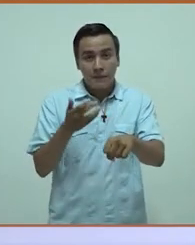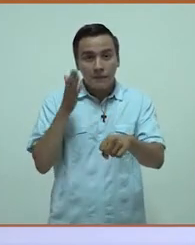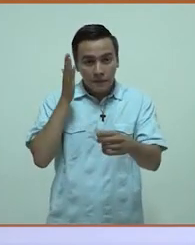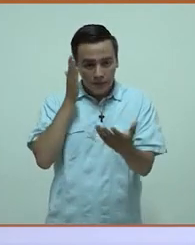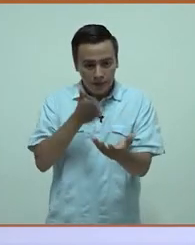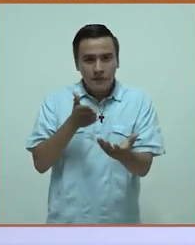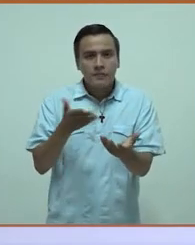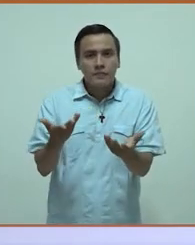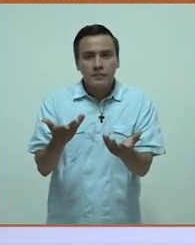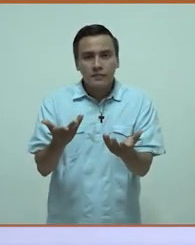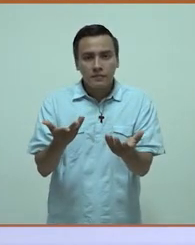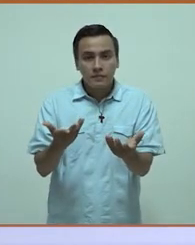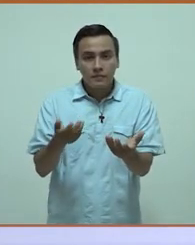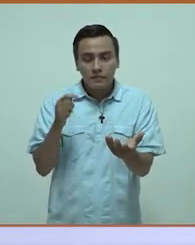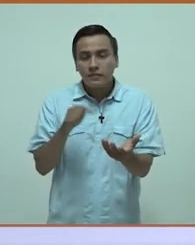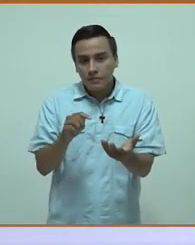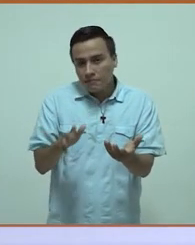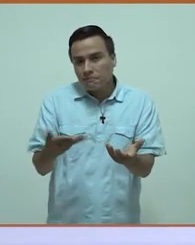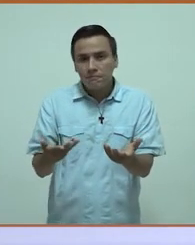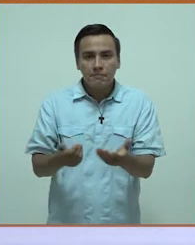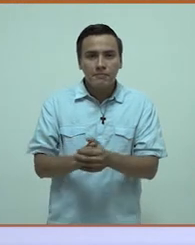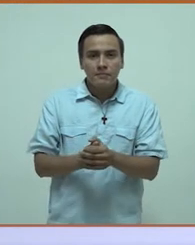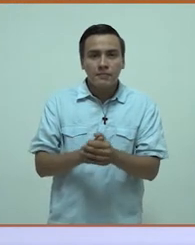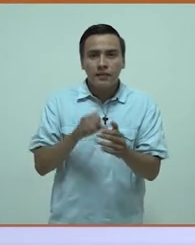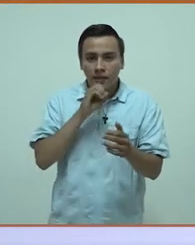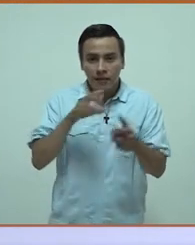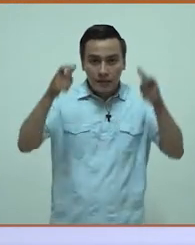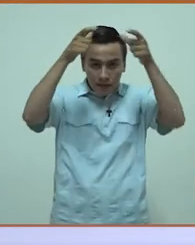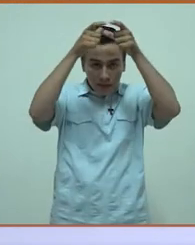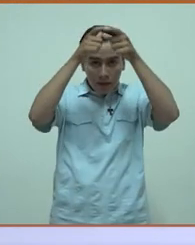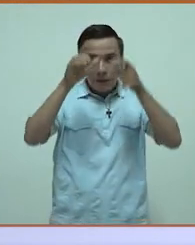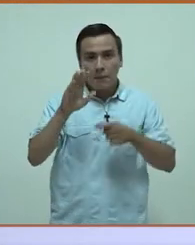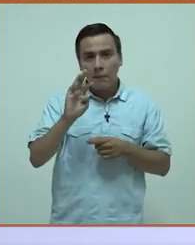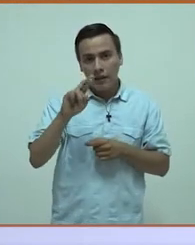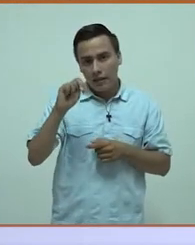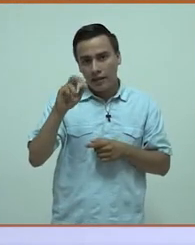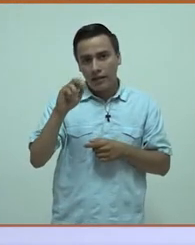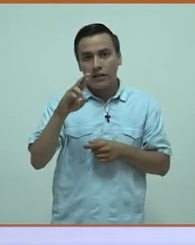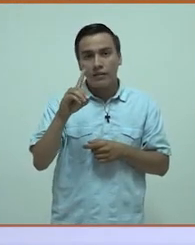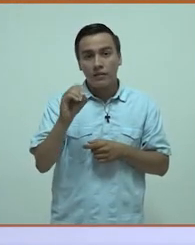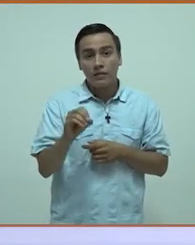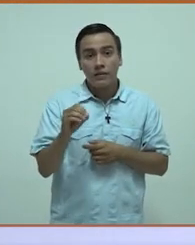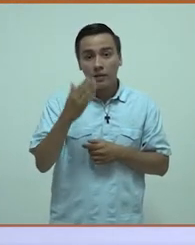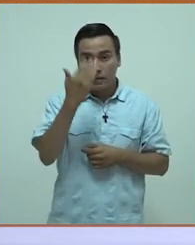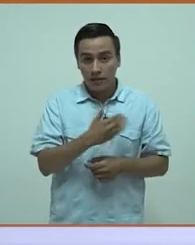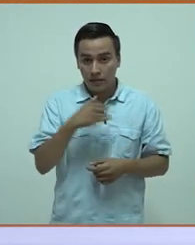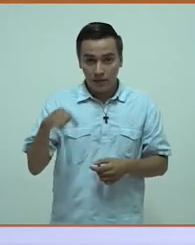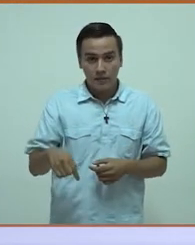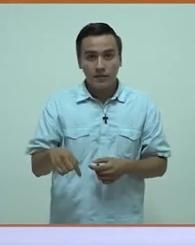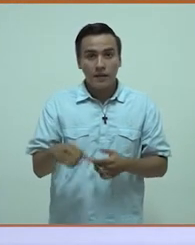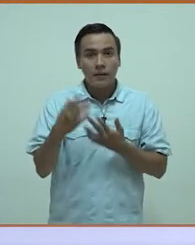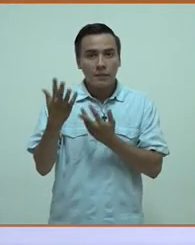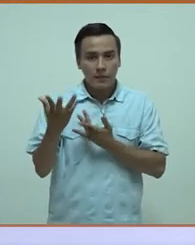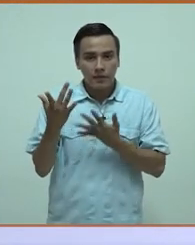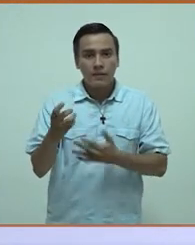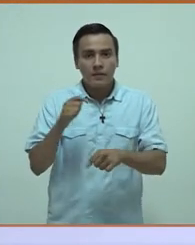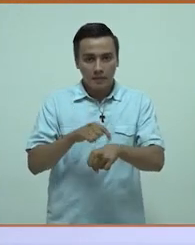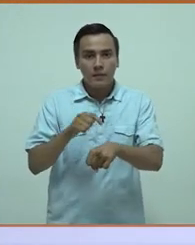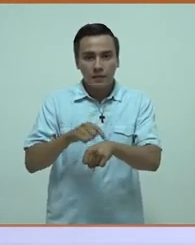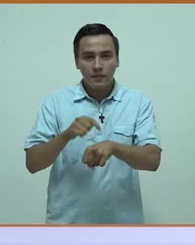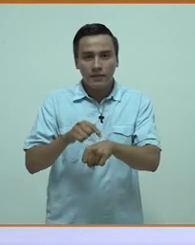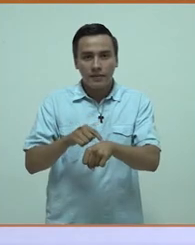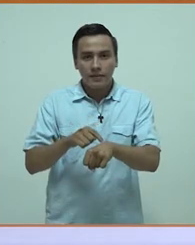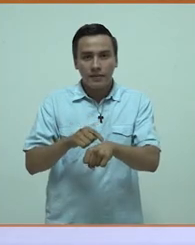nosotros dedicarnos, justamente es eso, ¿no? Como dice San Bernardo, la iglesia espera en un primer